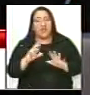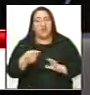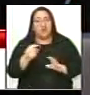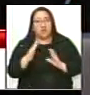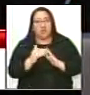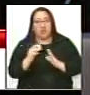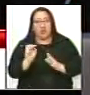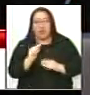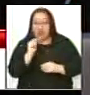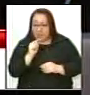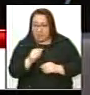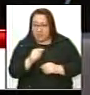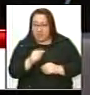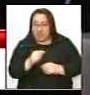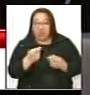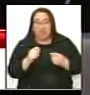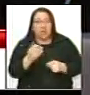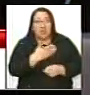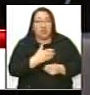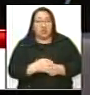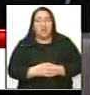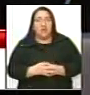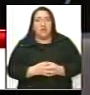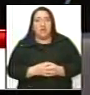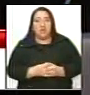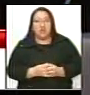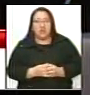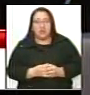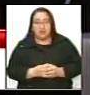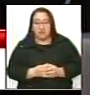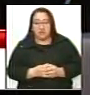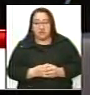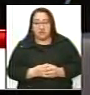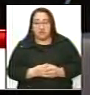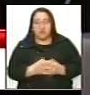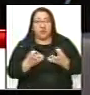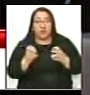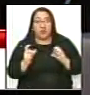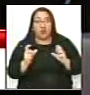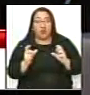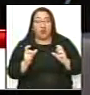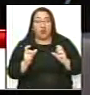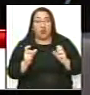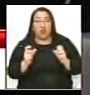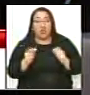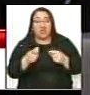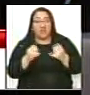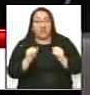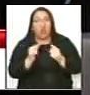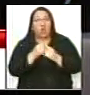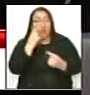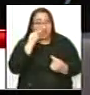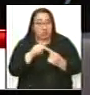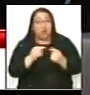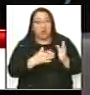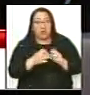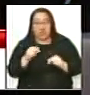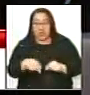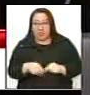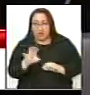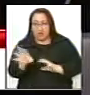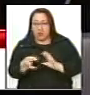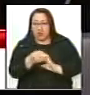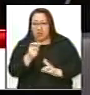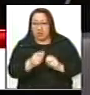10.000 millones de dólares. De eso se trata, presidente. Por eso es que queremos que este informe, con observaciones y con lo que hemos planteado aquí, que se incluya a